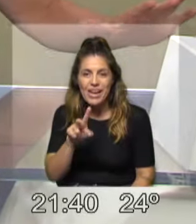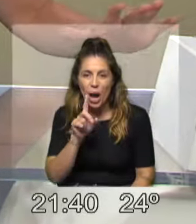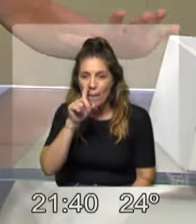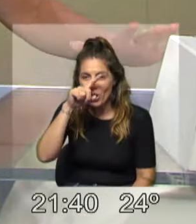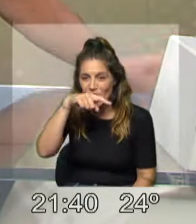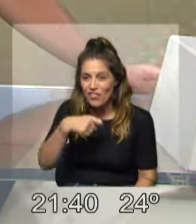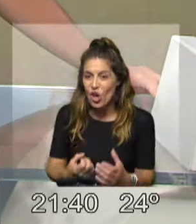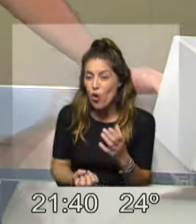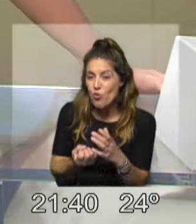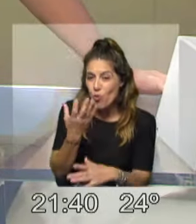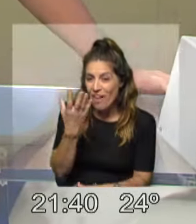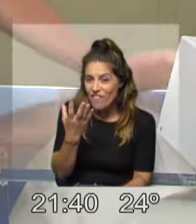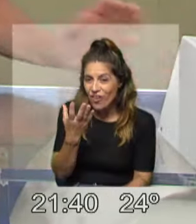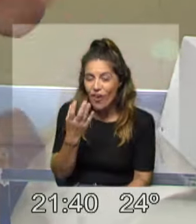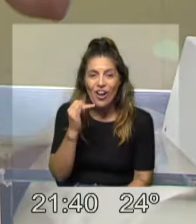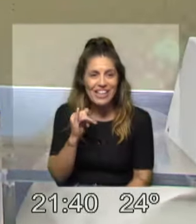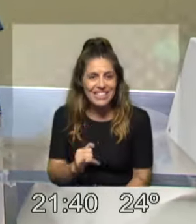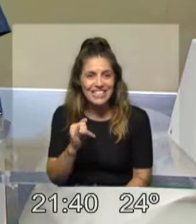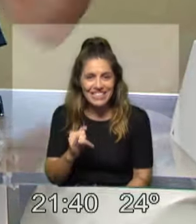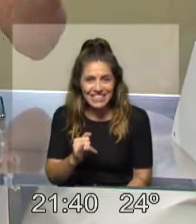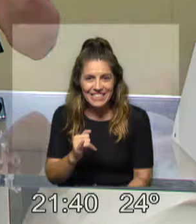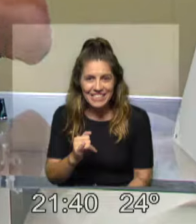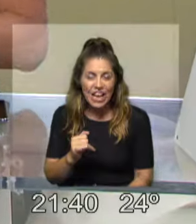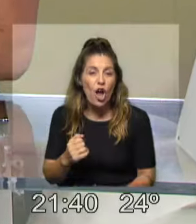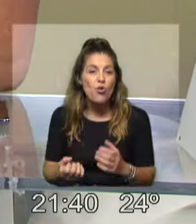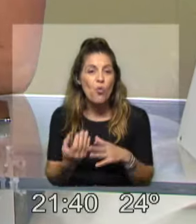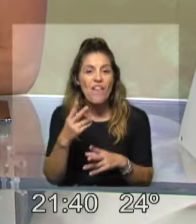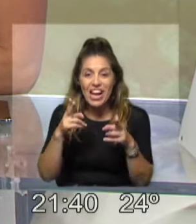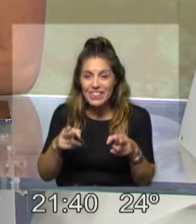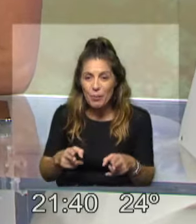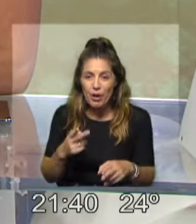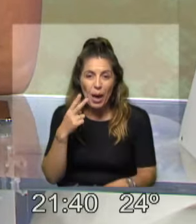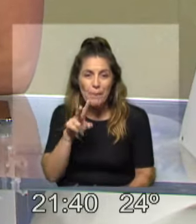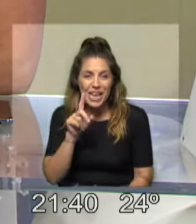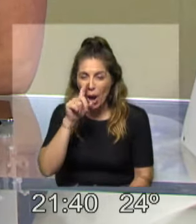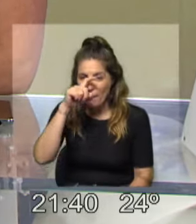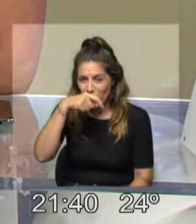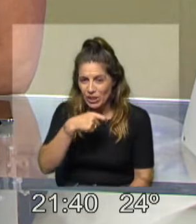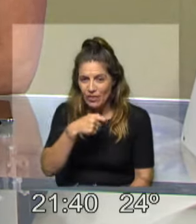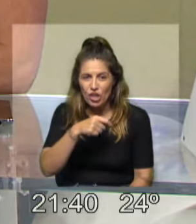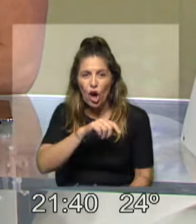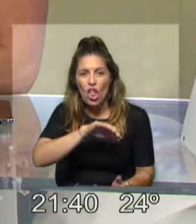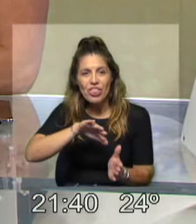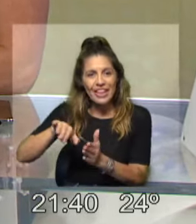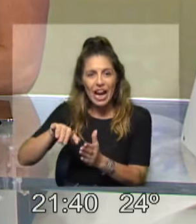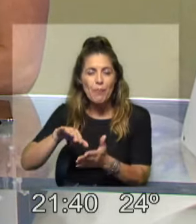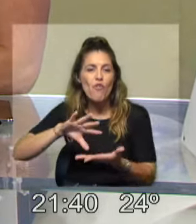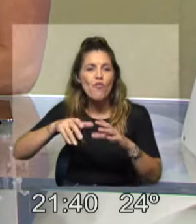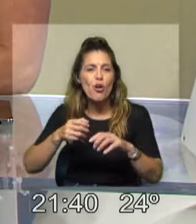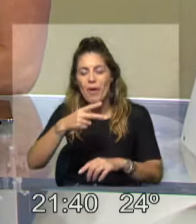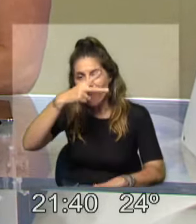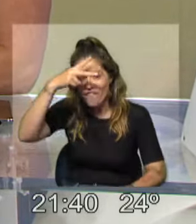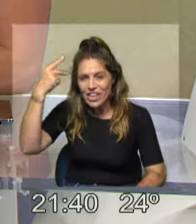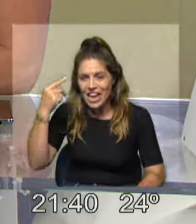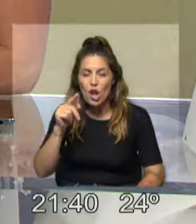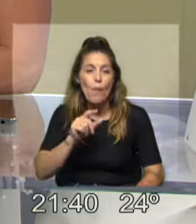renovado. Exactamente, sí. Seguimos. Es como que arranca una nueva temporada de Mira Montevideo. Una nueva temporada. Dejamos este modo verano, pero no dejamos